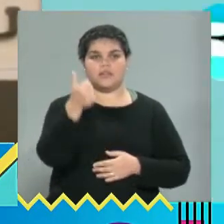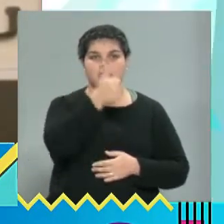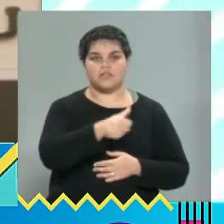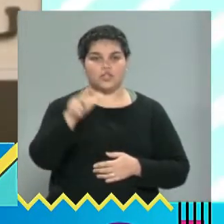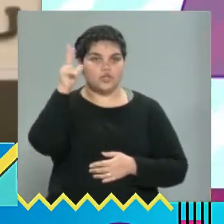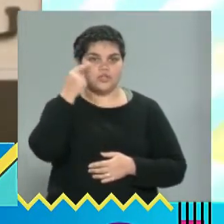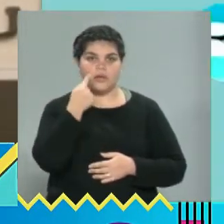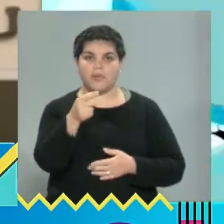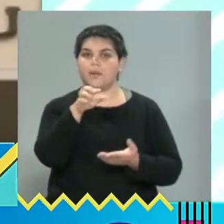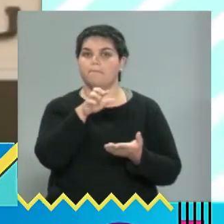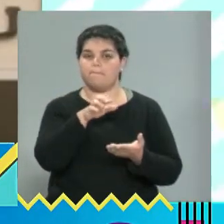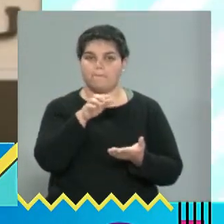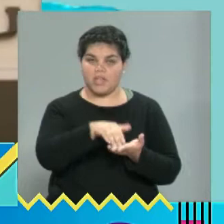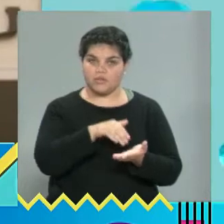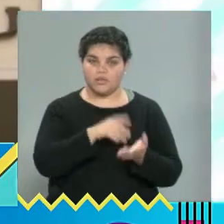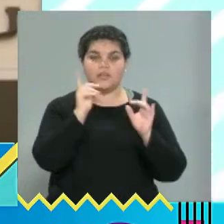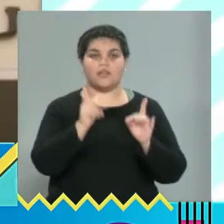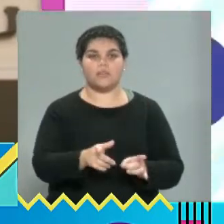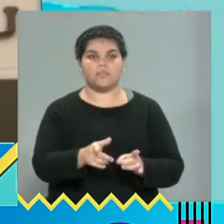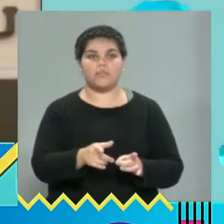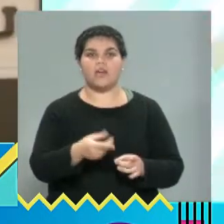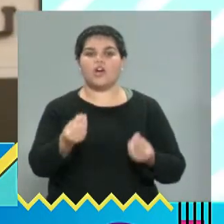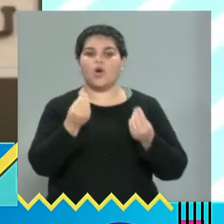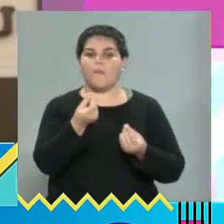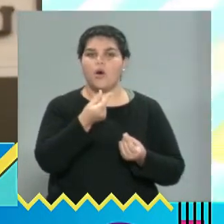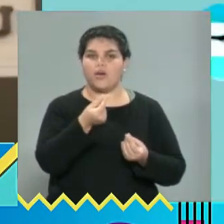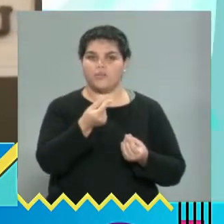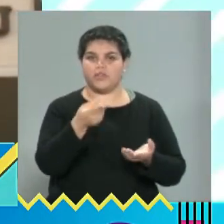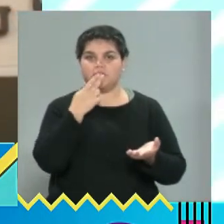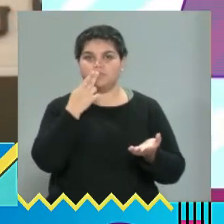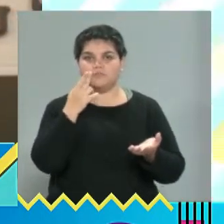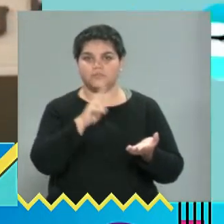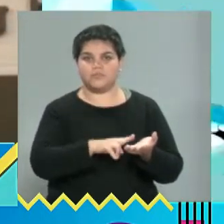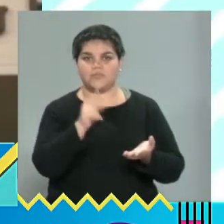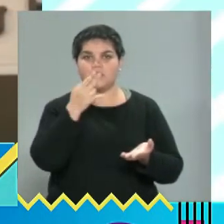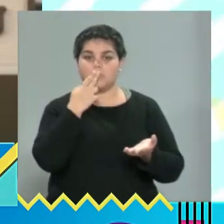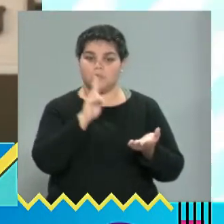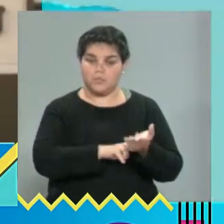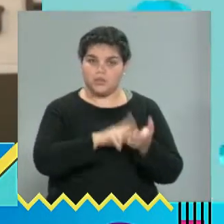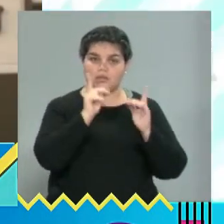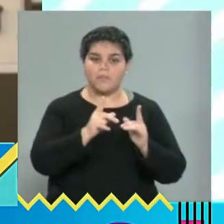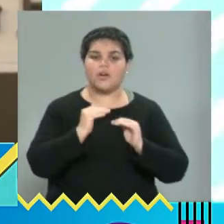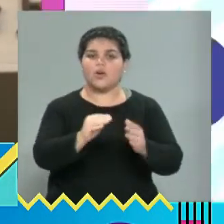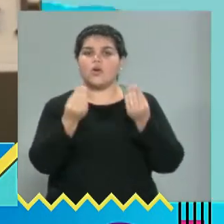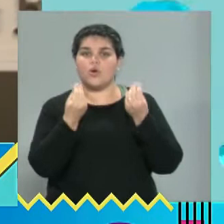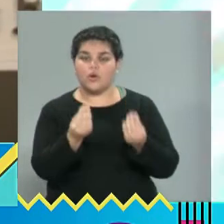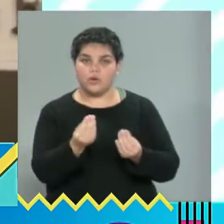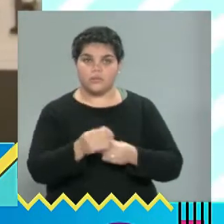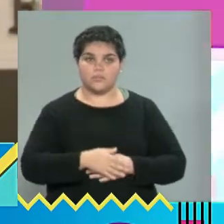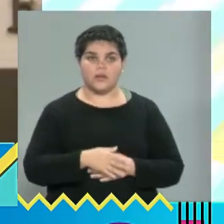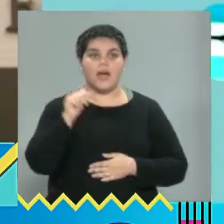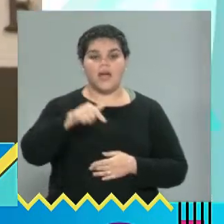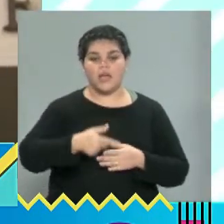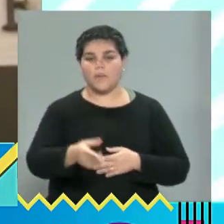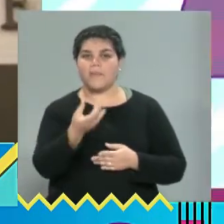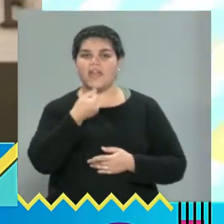millones y hay que ver a qué tasa y qué impacto puede tener. Tampoco es sustentable en el mediano plazo